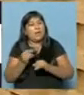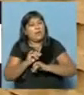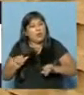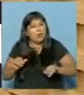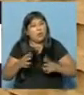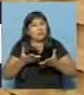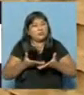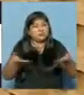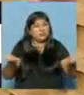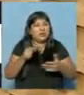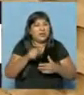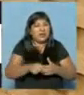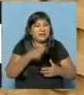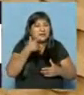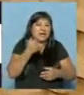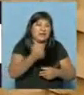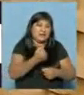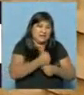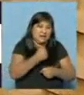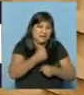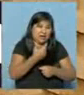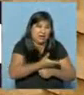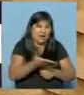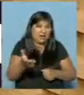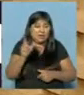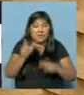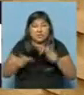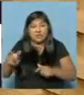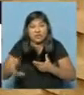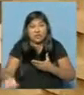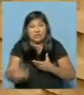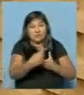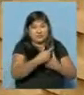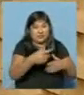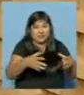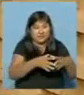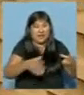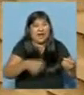que se entienda, ¿no?, en todos los sectores la importancia de la actividad tabacalera.